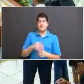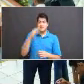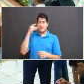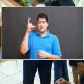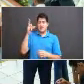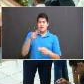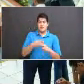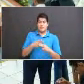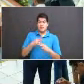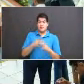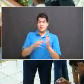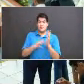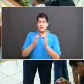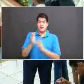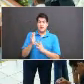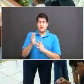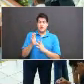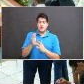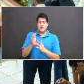en el nombre de Jesús,